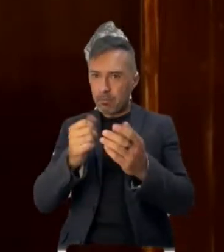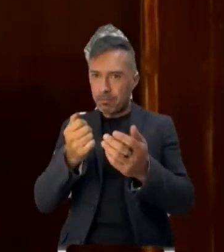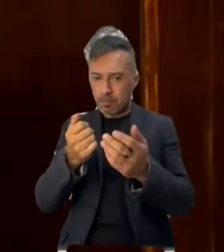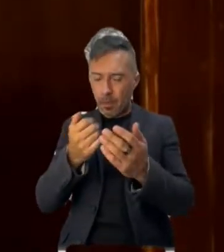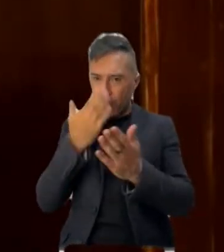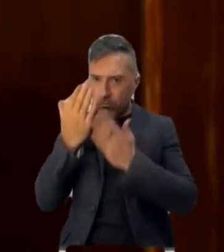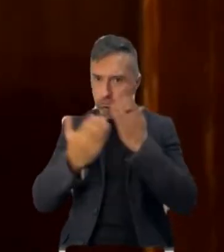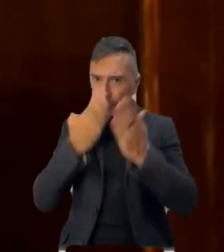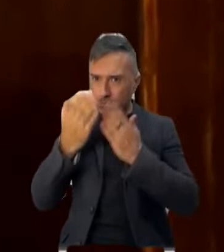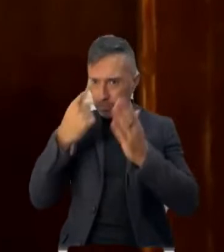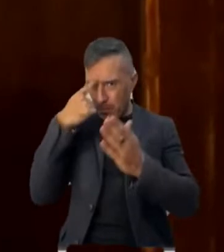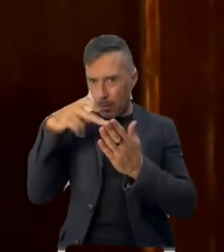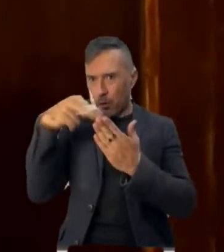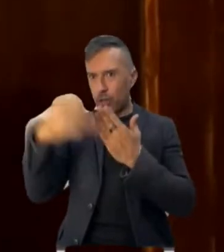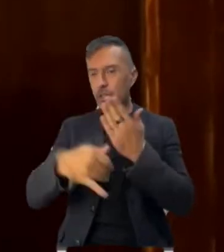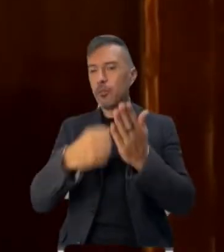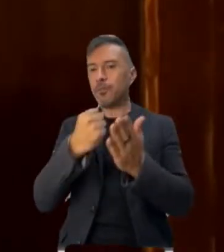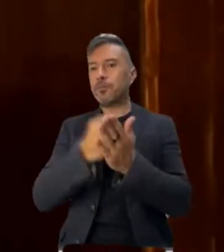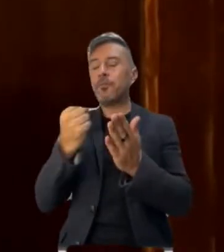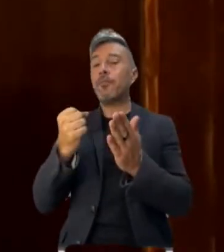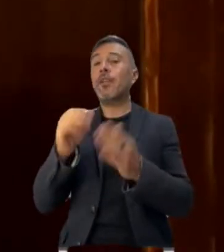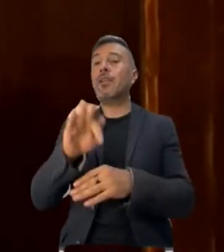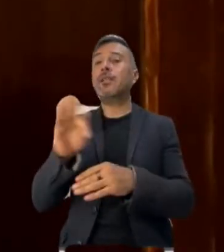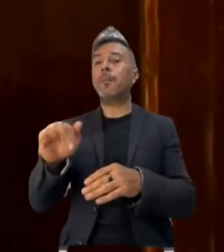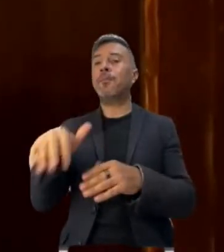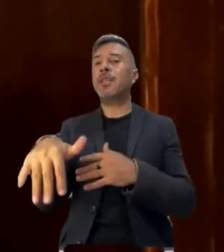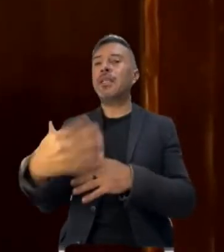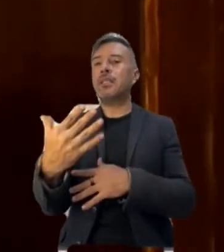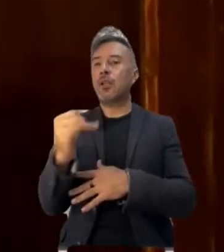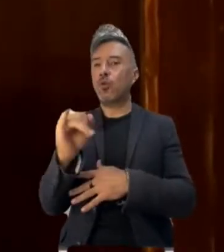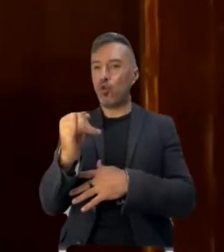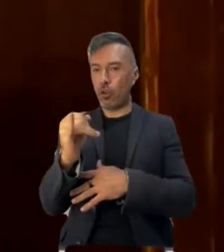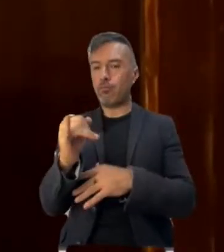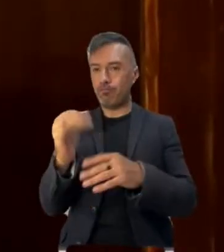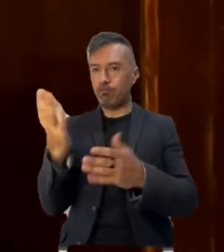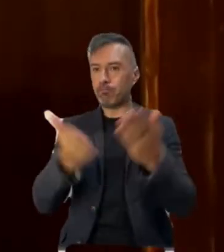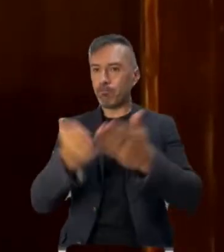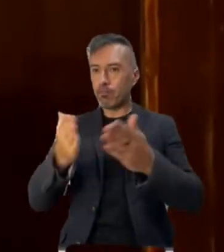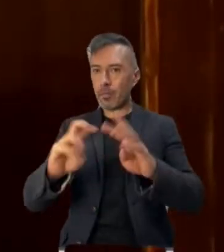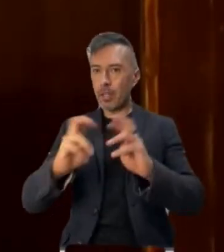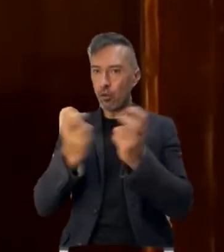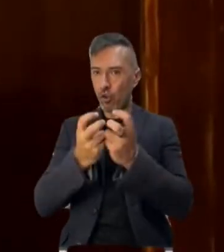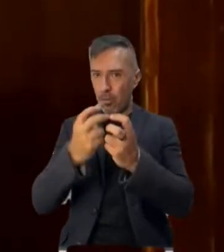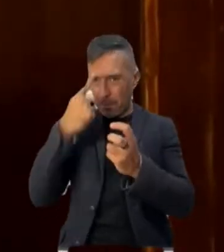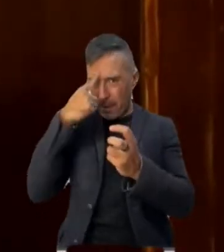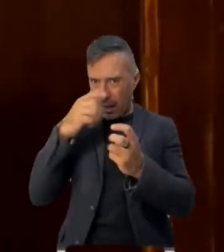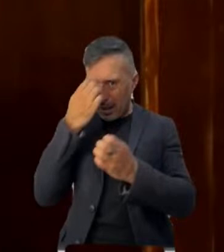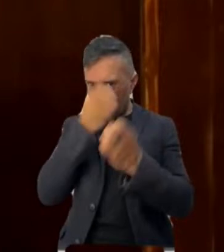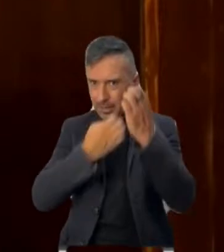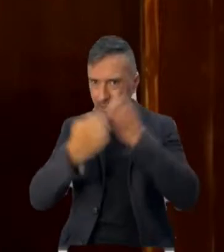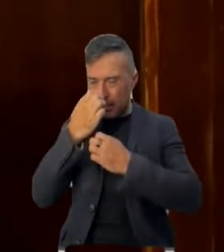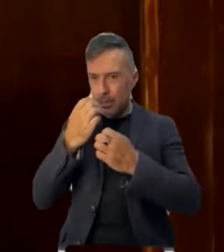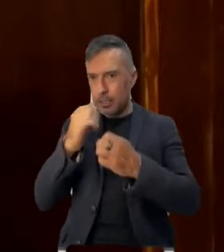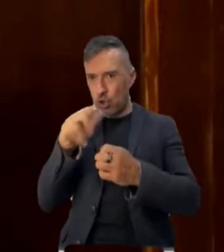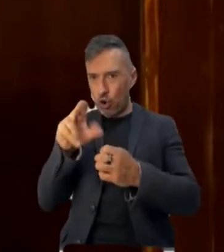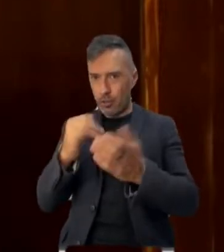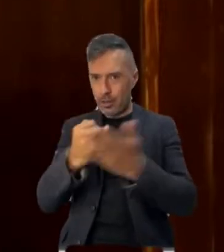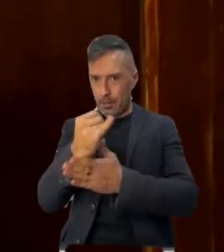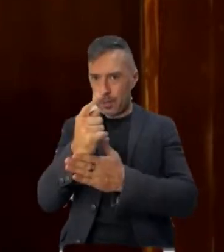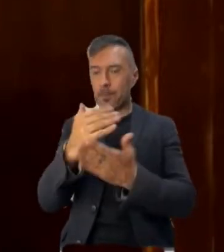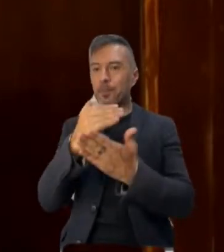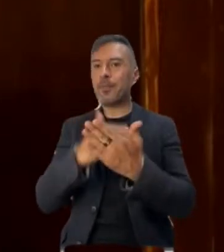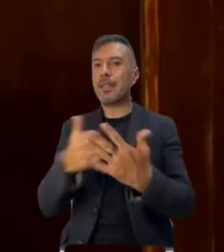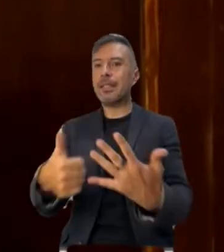15 de junio celebró reunión de análisis y dictamen. 6. Del estudio de trabajo desprendemos